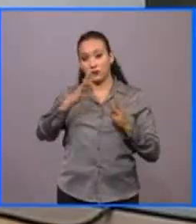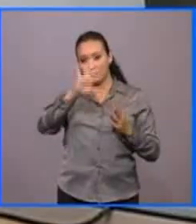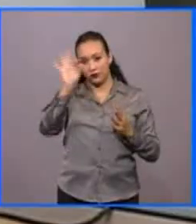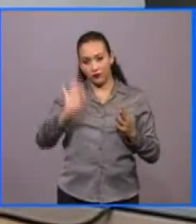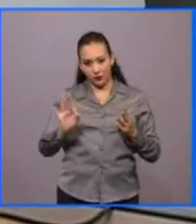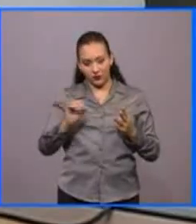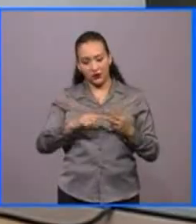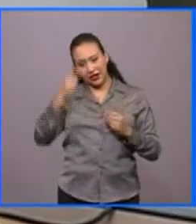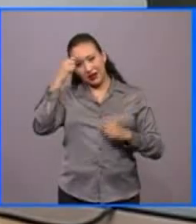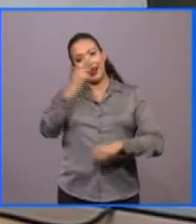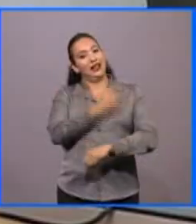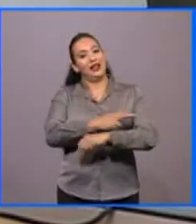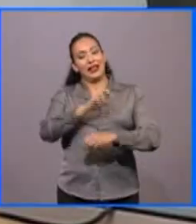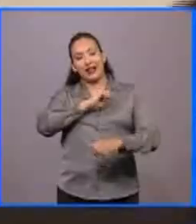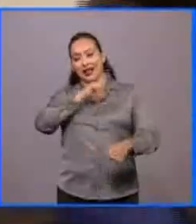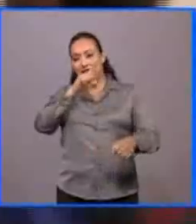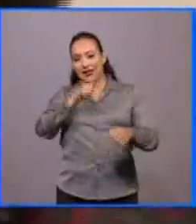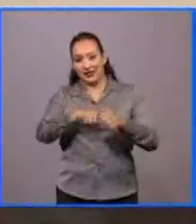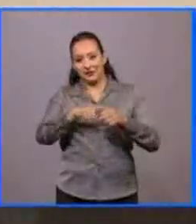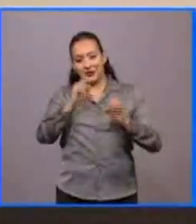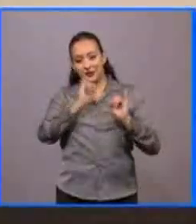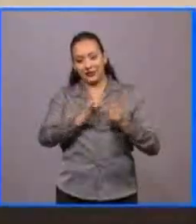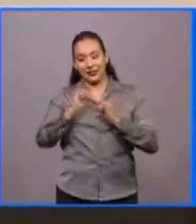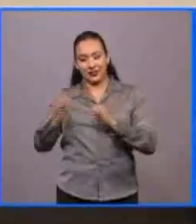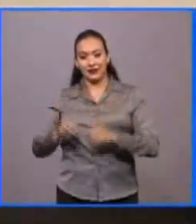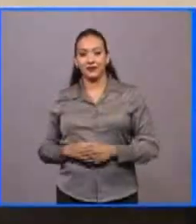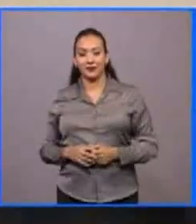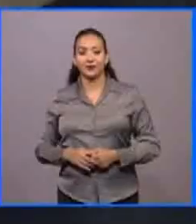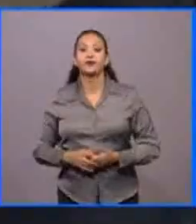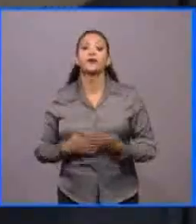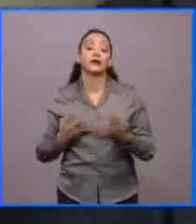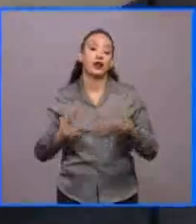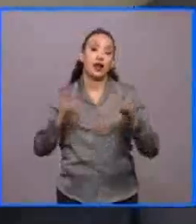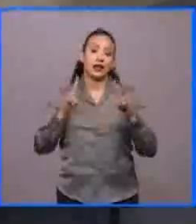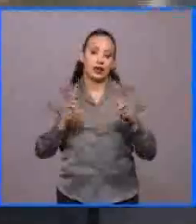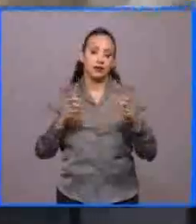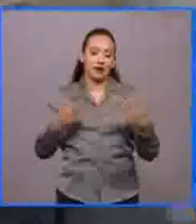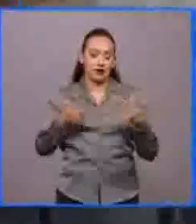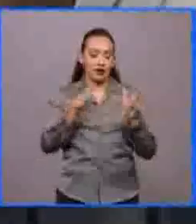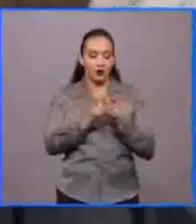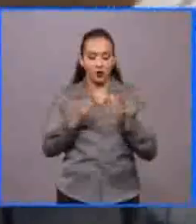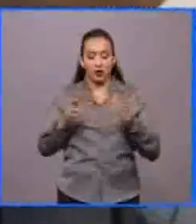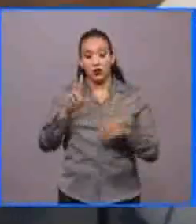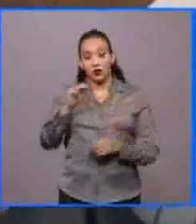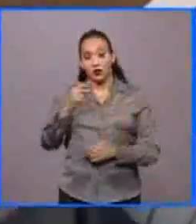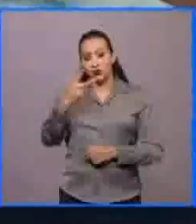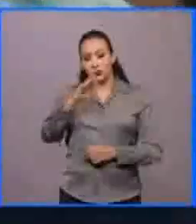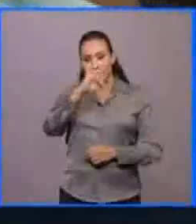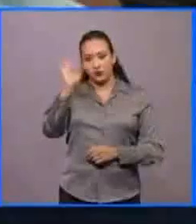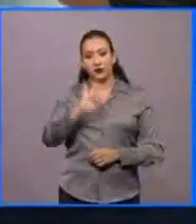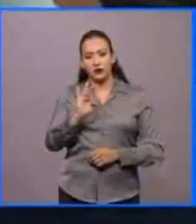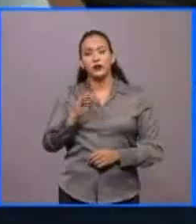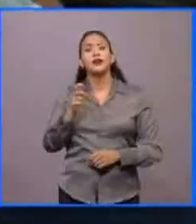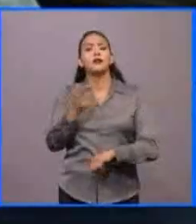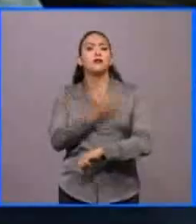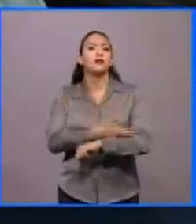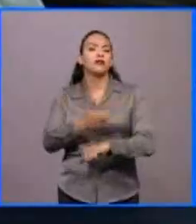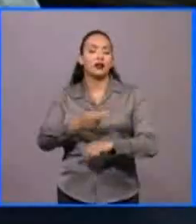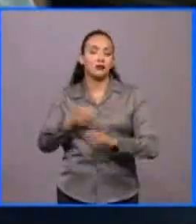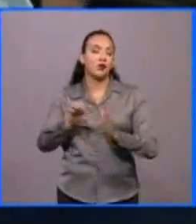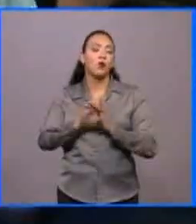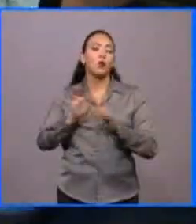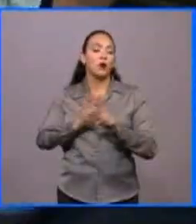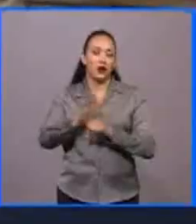14.5% procedimientos especiales individuales. En materia de asuntos colectivos, el 88% son procedimientos de